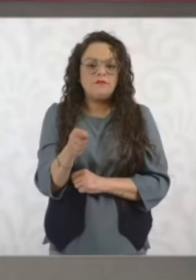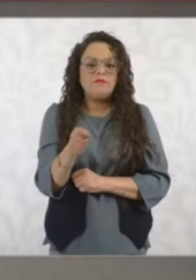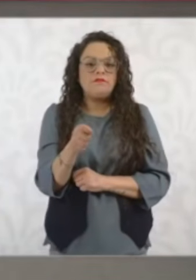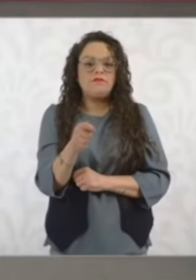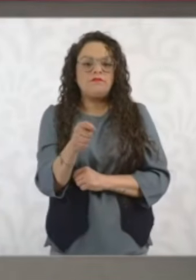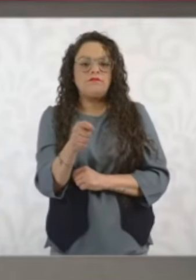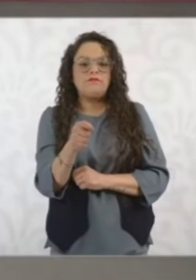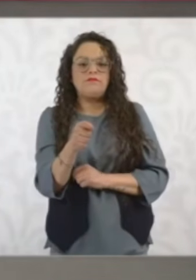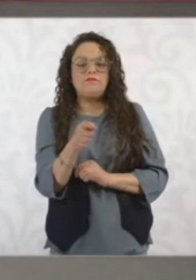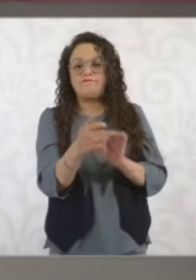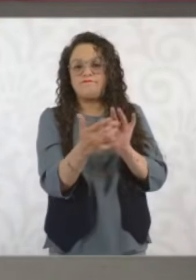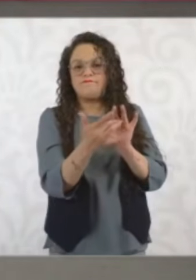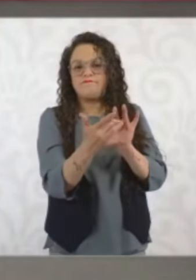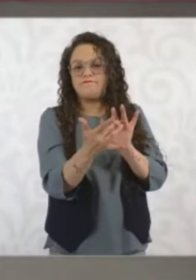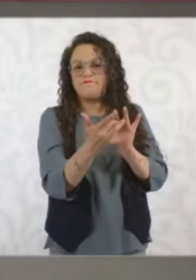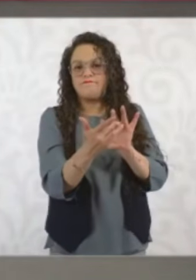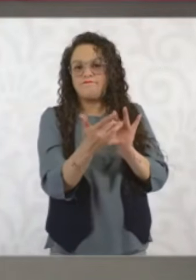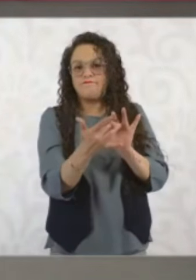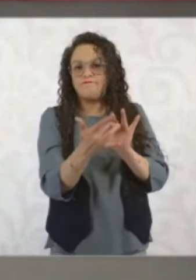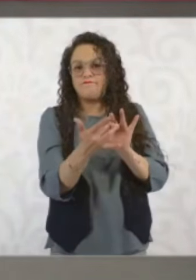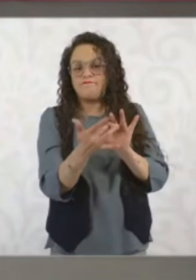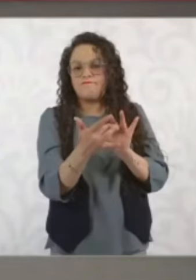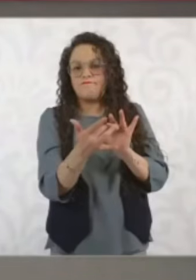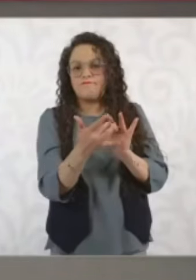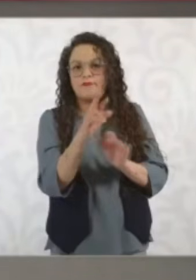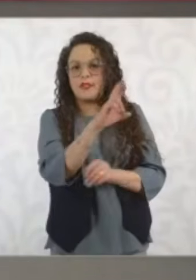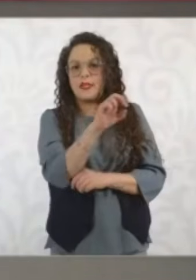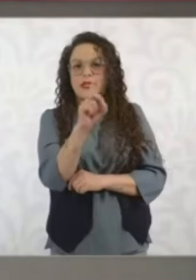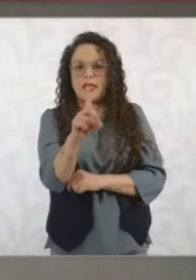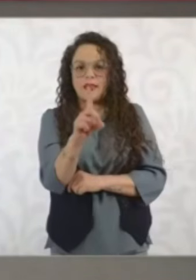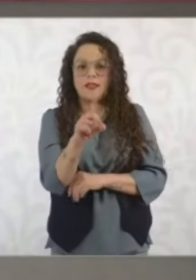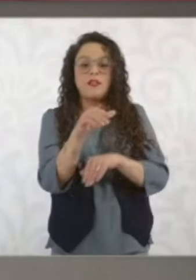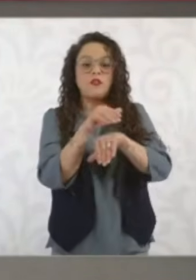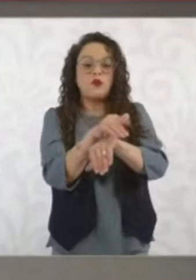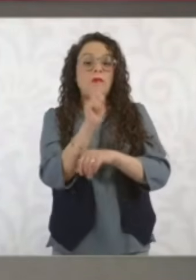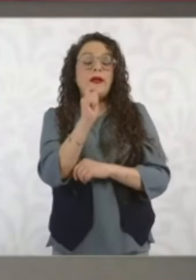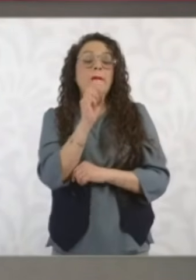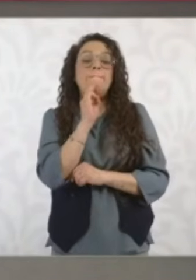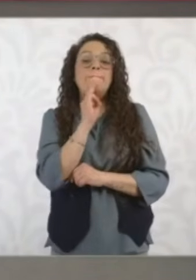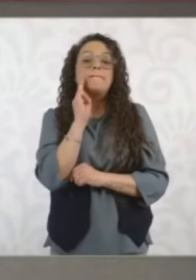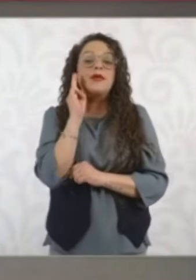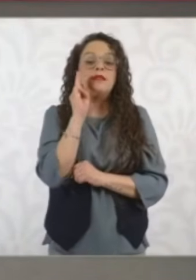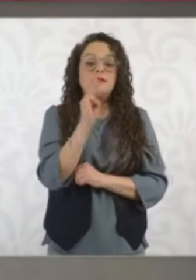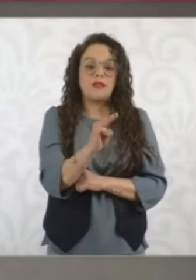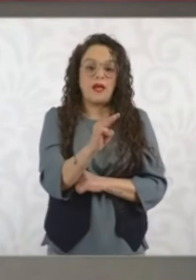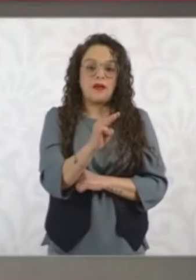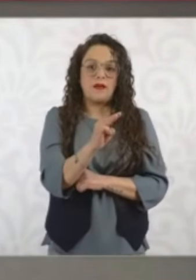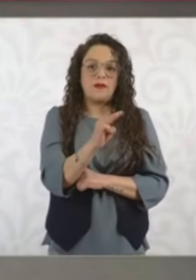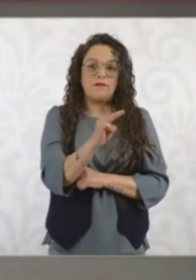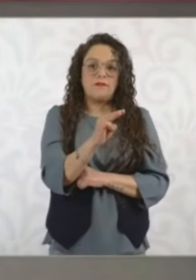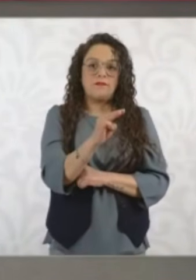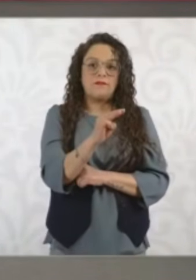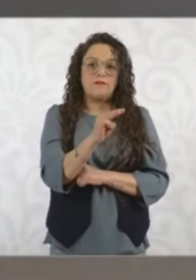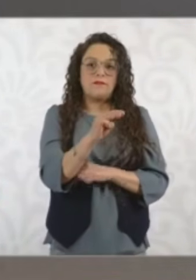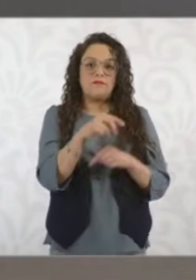mantienen en la red digital respecto a los mensajes que van de ida y